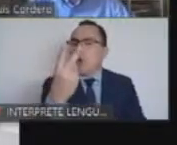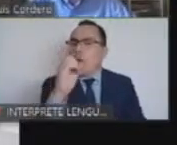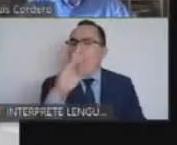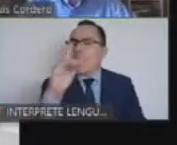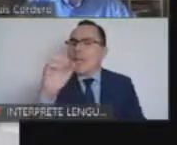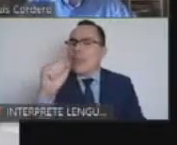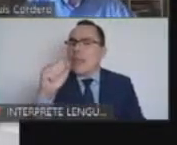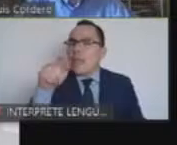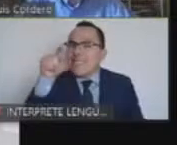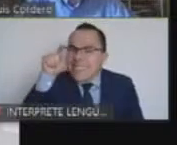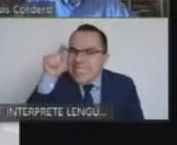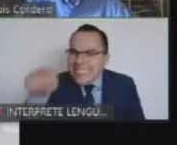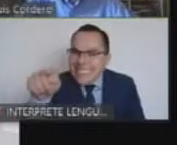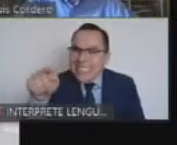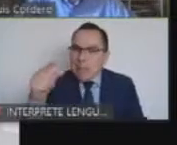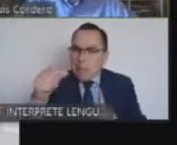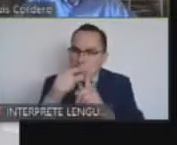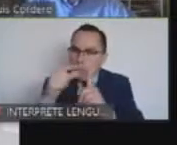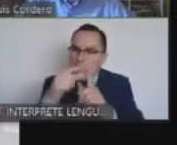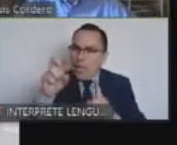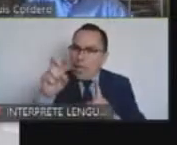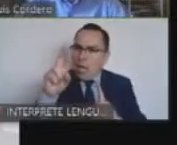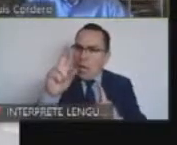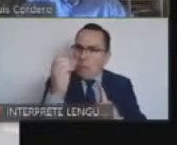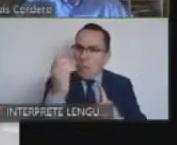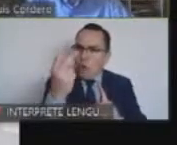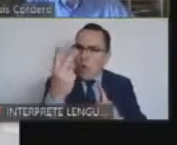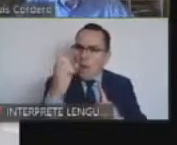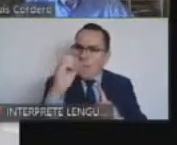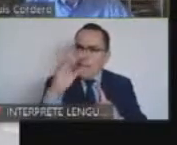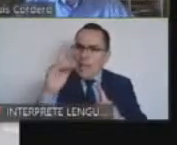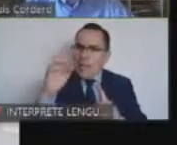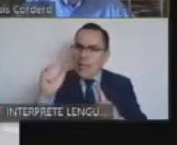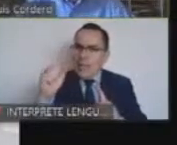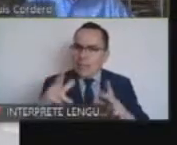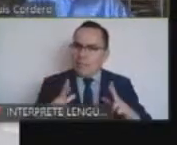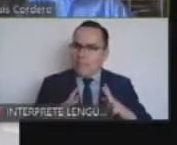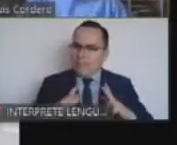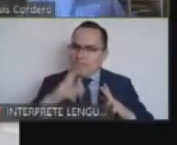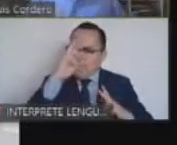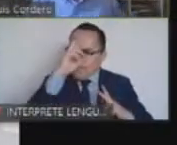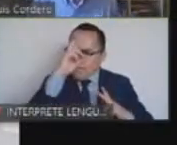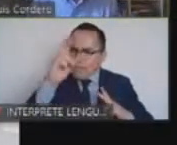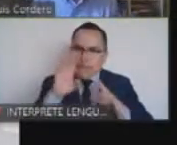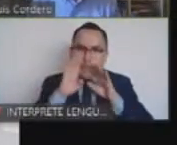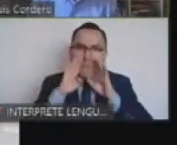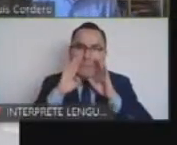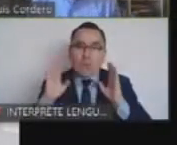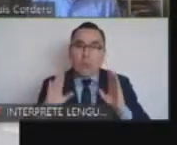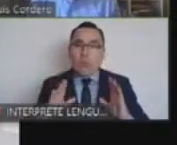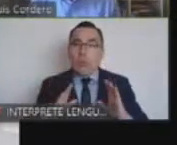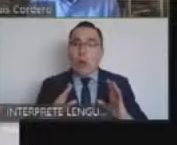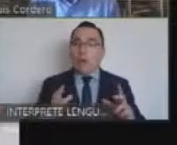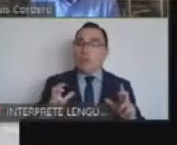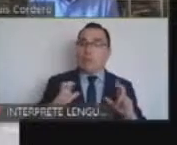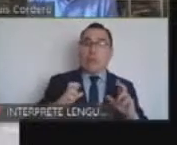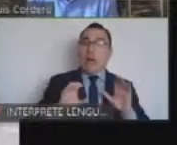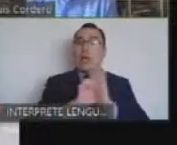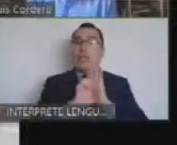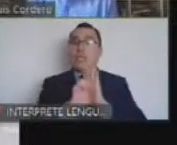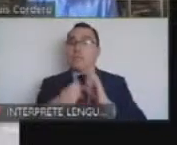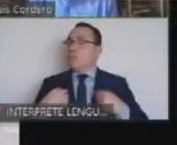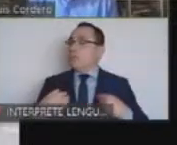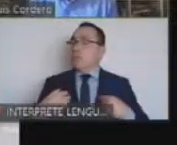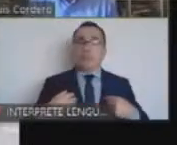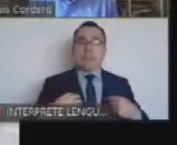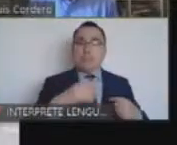énfasis en integridad de la función pública? No por razones exclusivamente éticas, ¿no? La explicación de la Cortina, que más o menos es